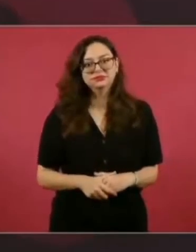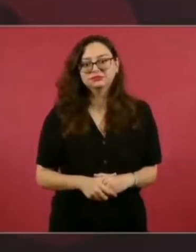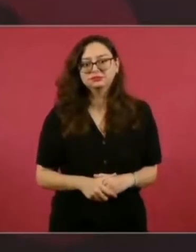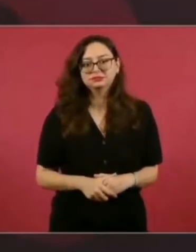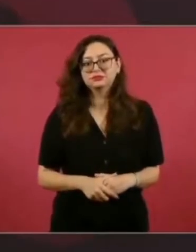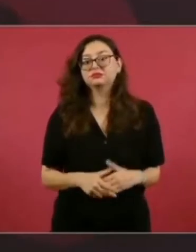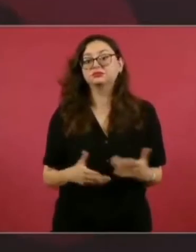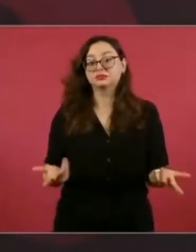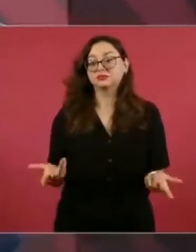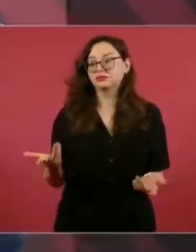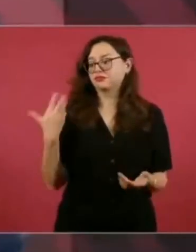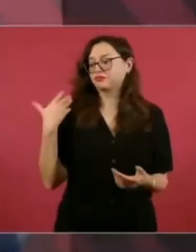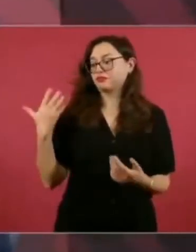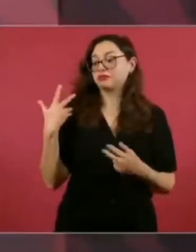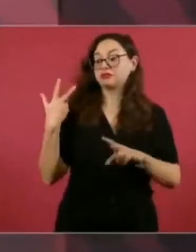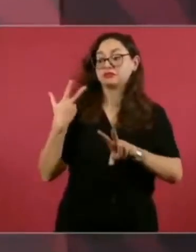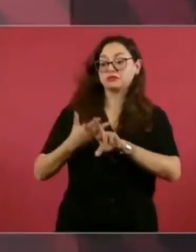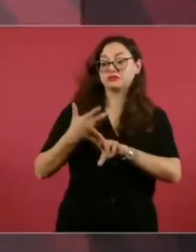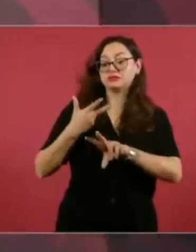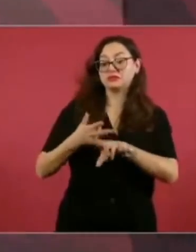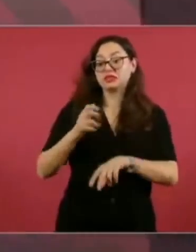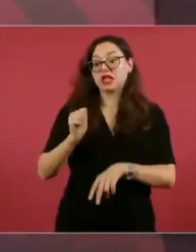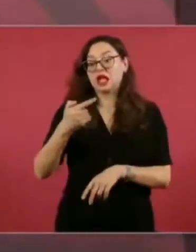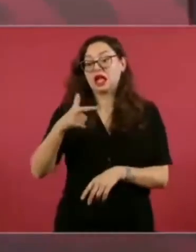AMLO, narcopresidente, ¿no?,